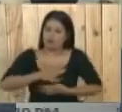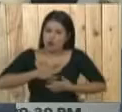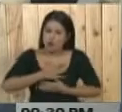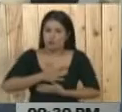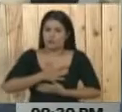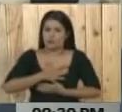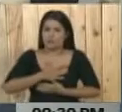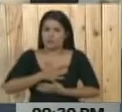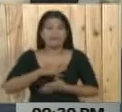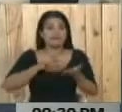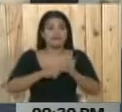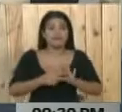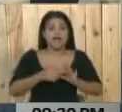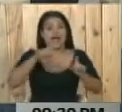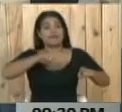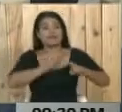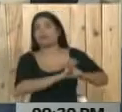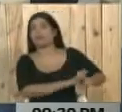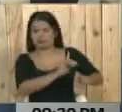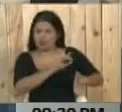satisfaciendo sus necesidades